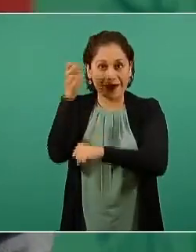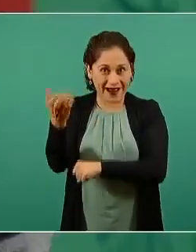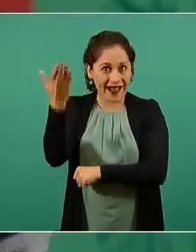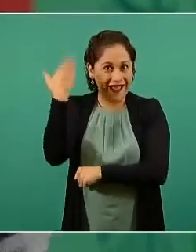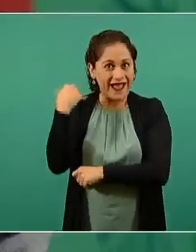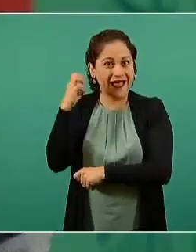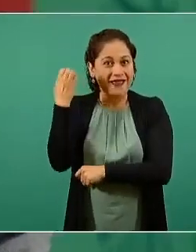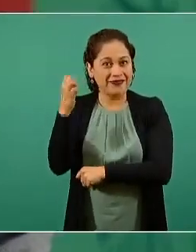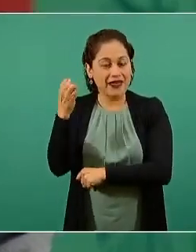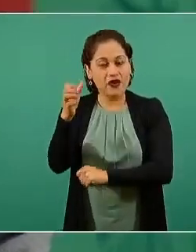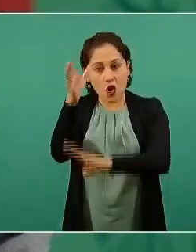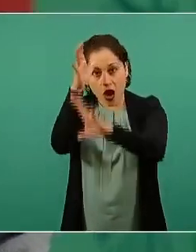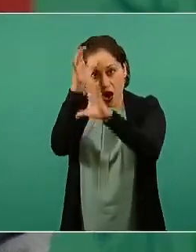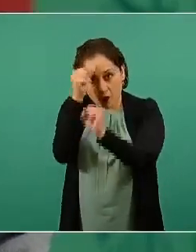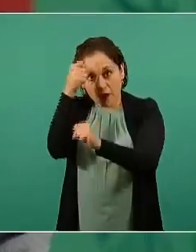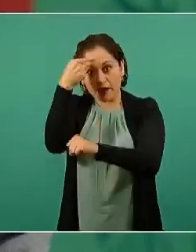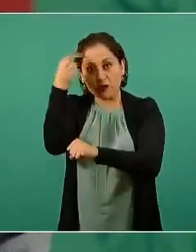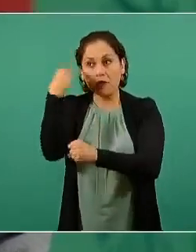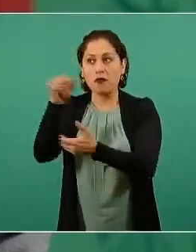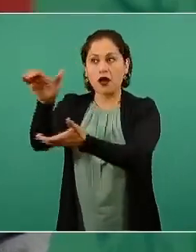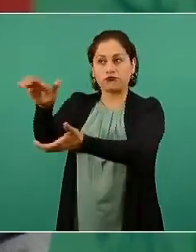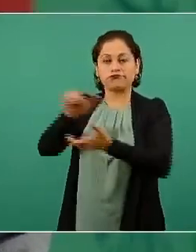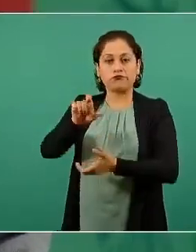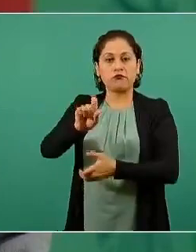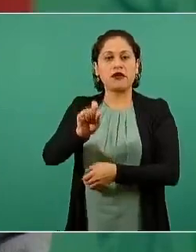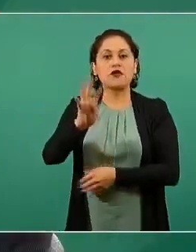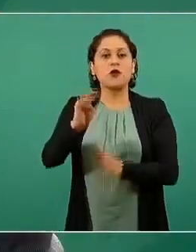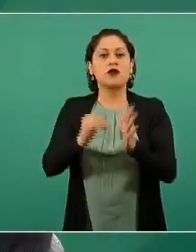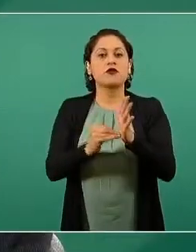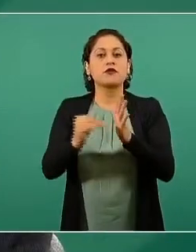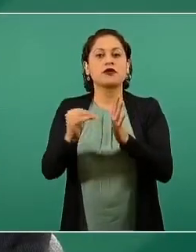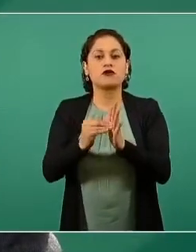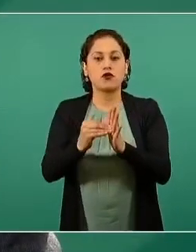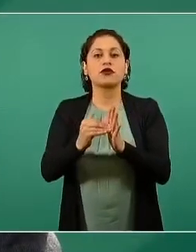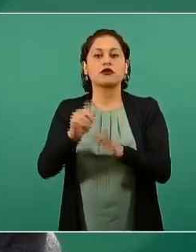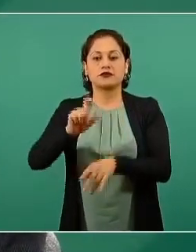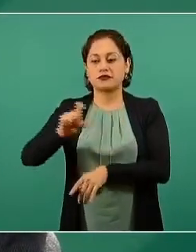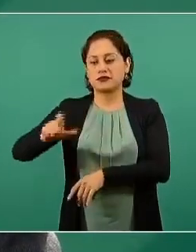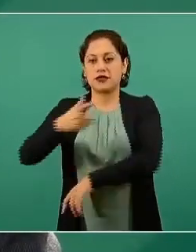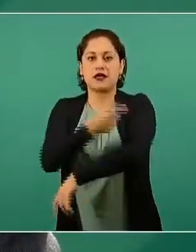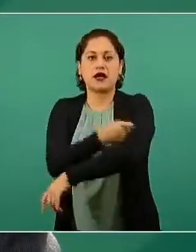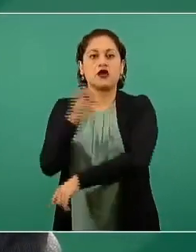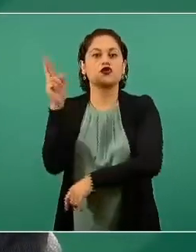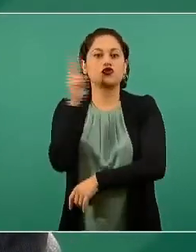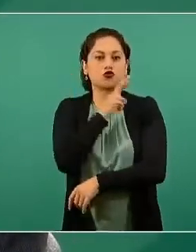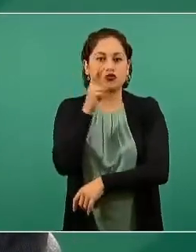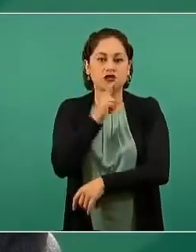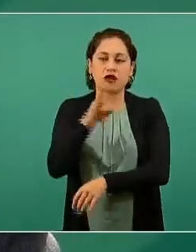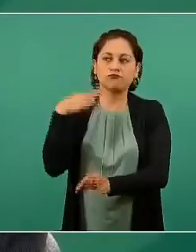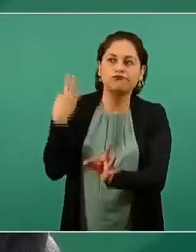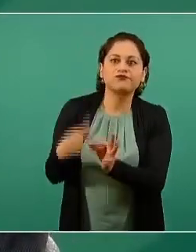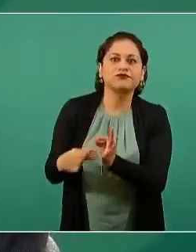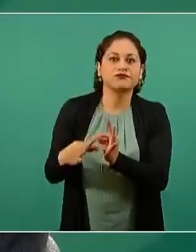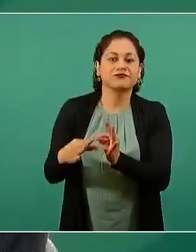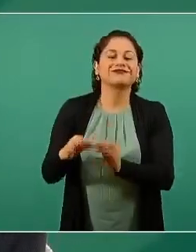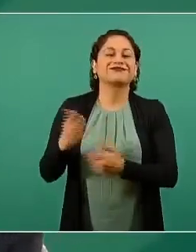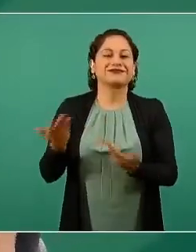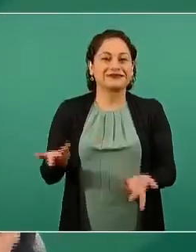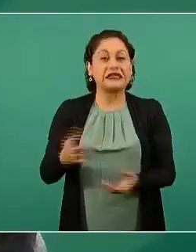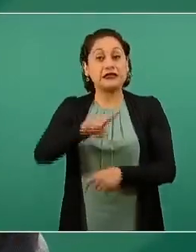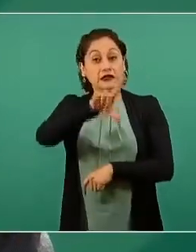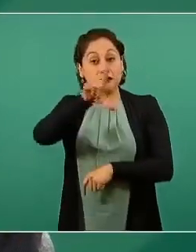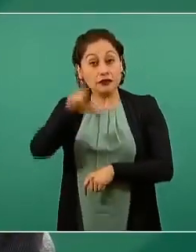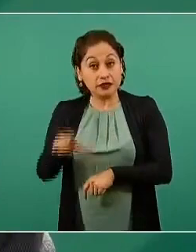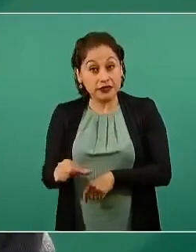viaje la oportunidad de acceder a 24 millones de vacunas Sputnik V. Pero no solo eso, sino de ahí nació también